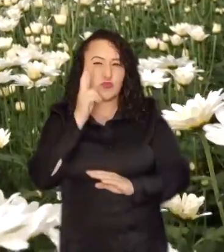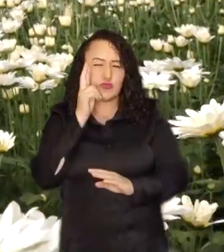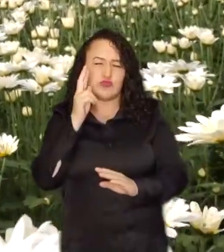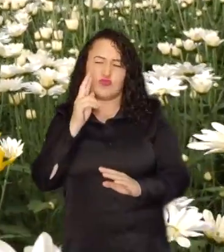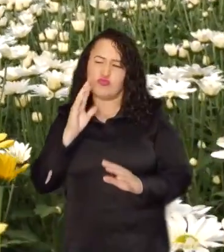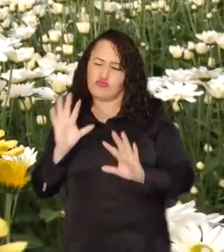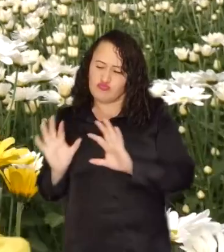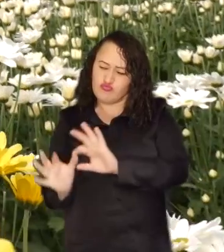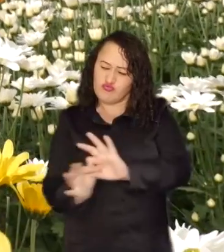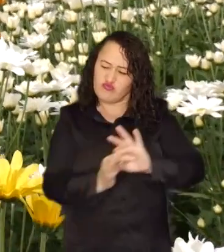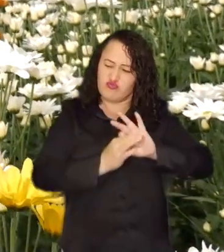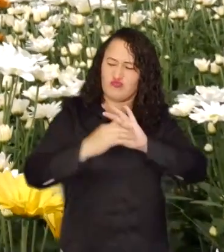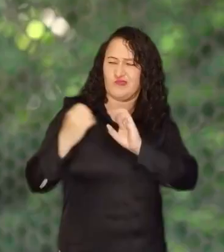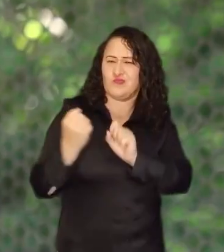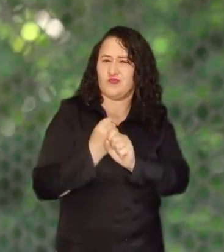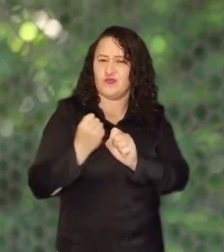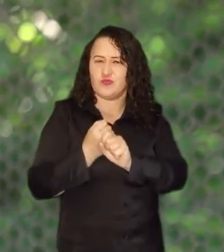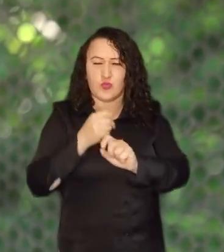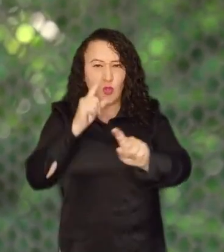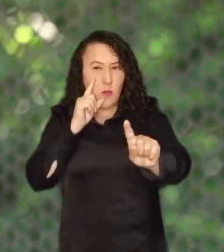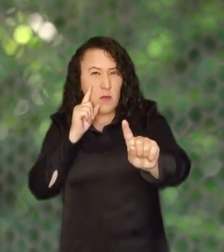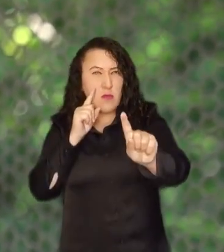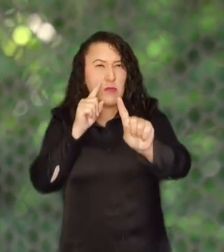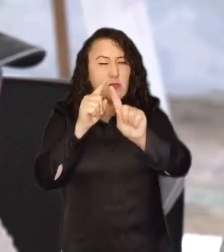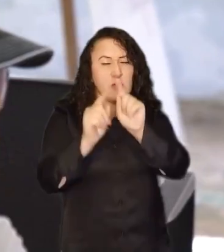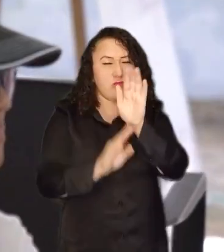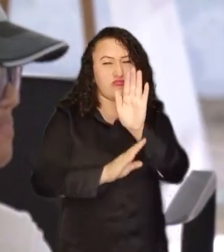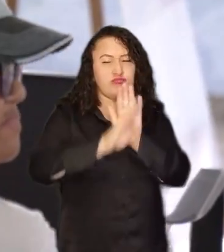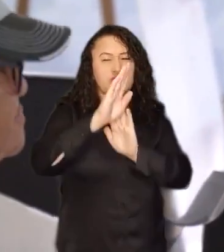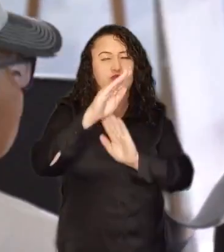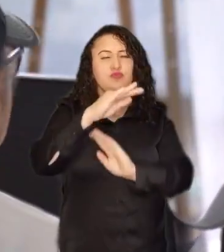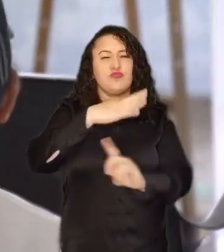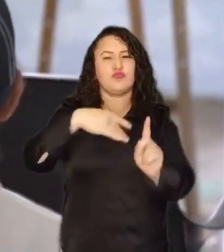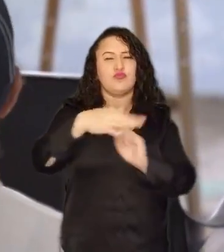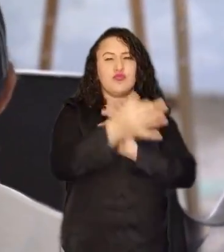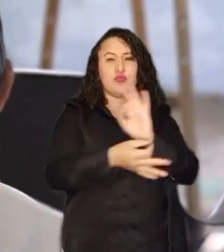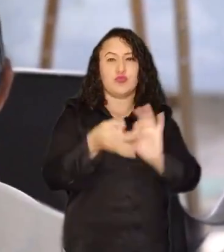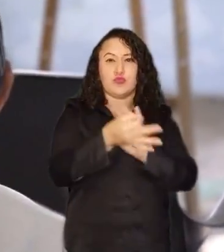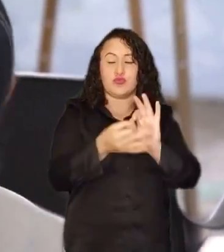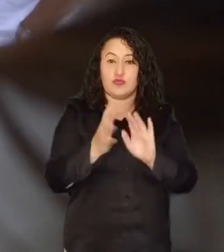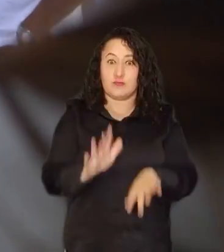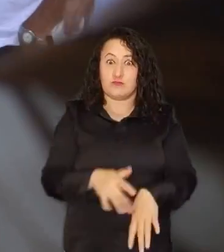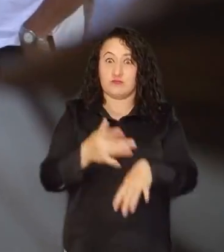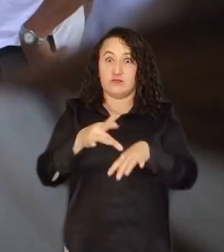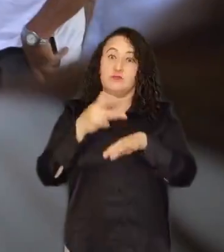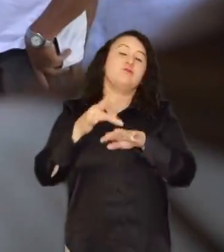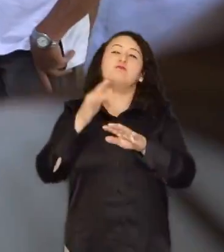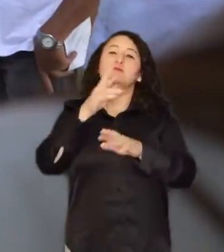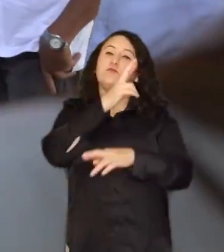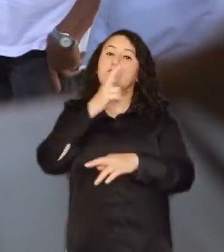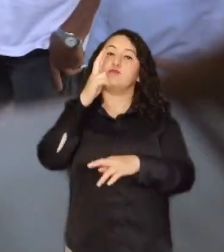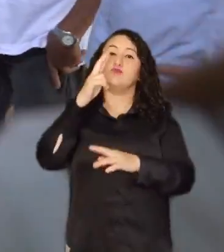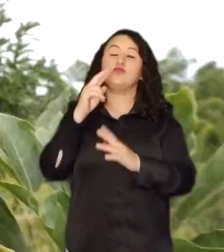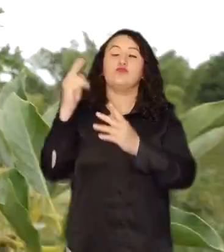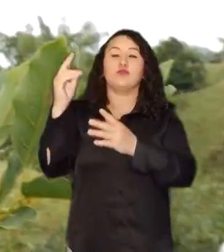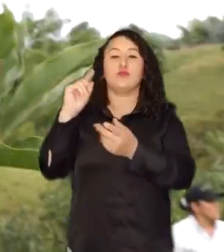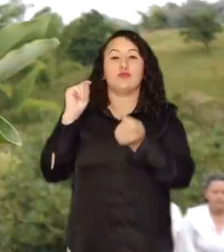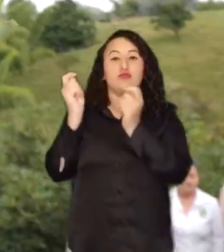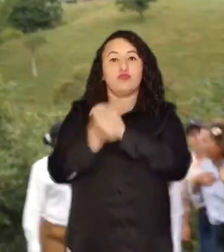garantía fitosanitaria de la producción agrícola, como un amigo y socio estratégico del campo.